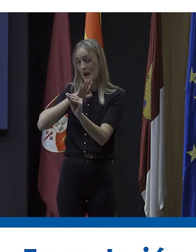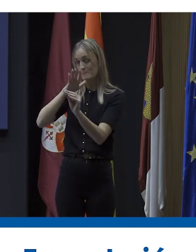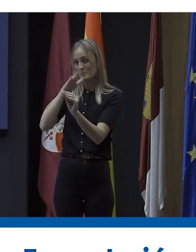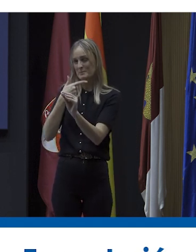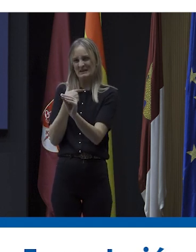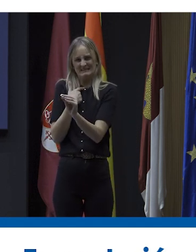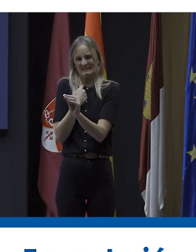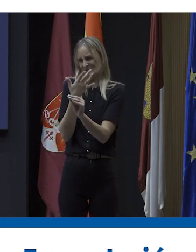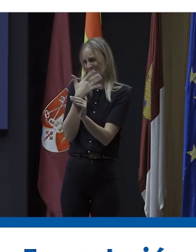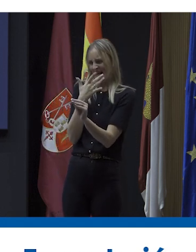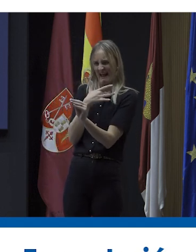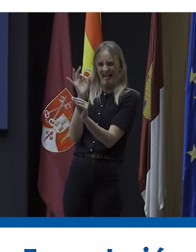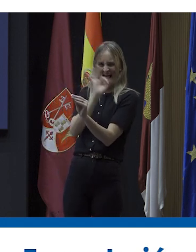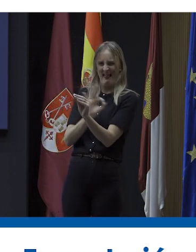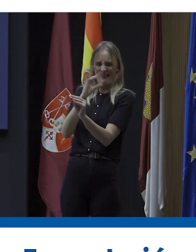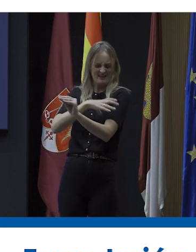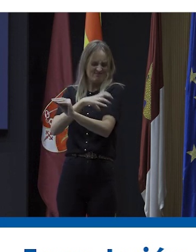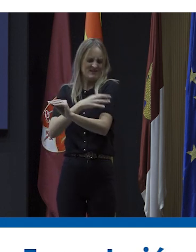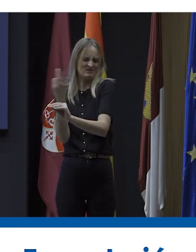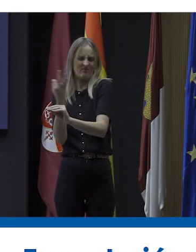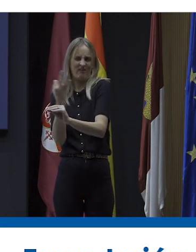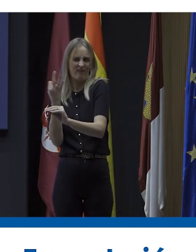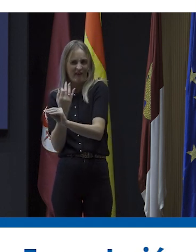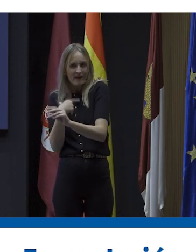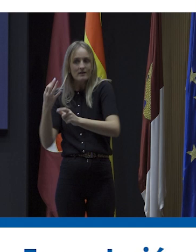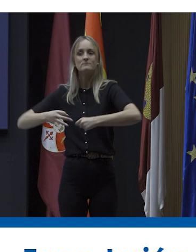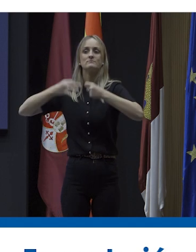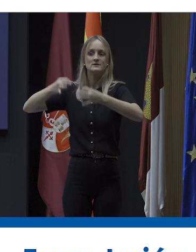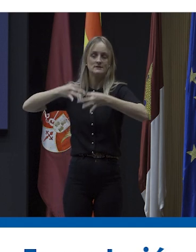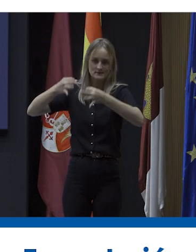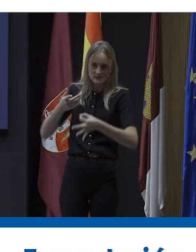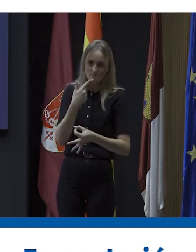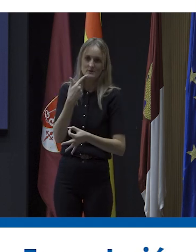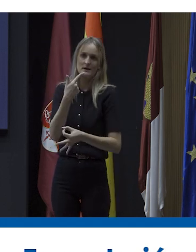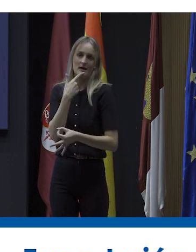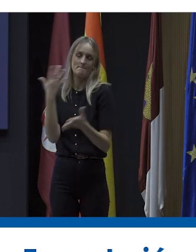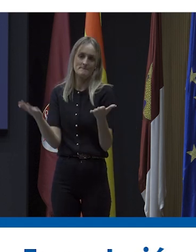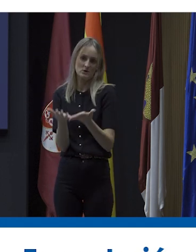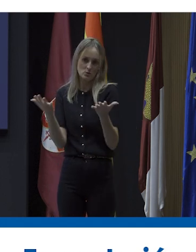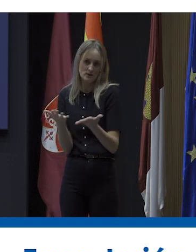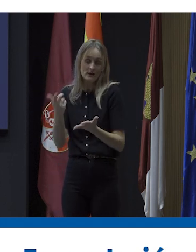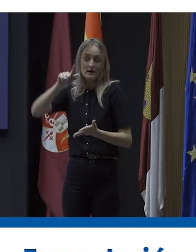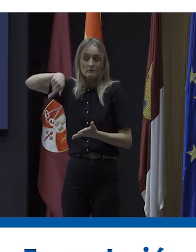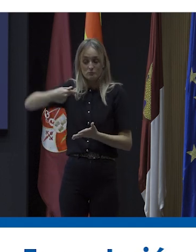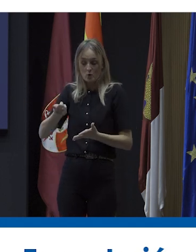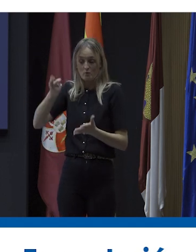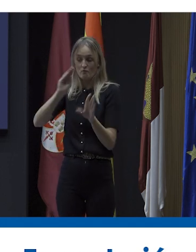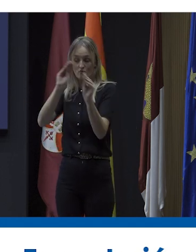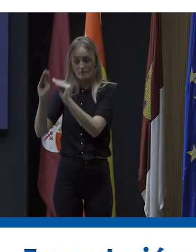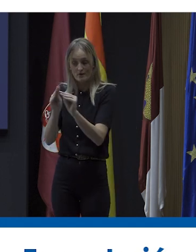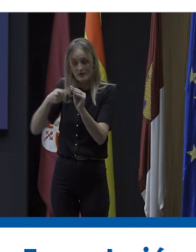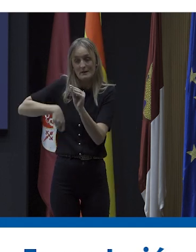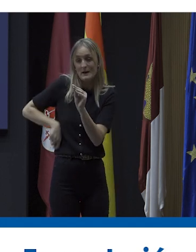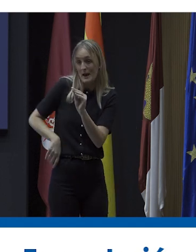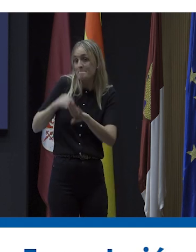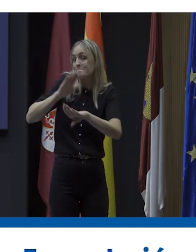no estaba muy claro si había que tratarlo siempre, que a lo mejor era perjudicial. Entonces hubo que hacer una formación de profesionales para que los